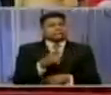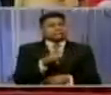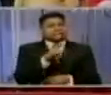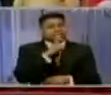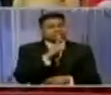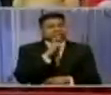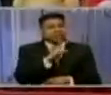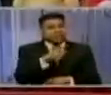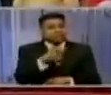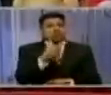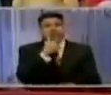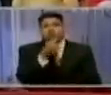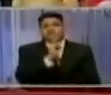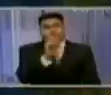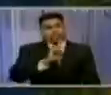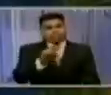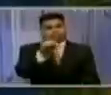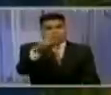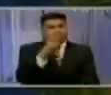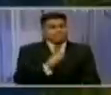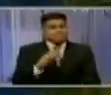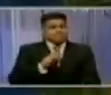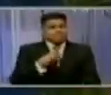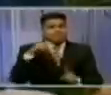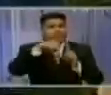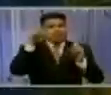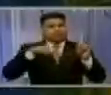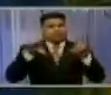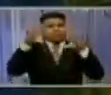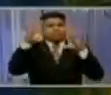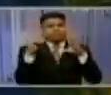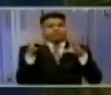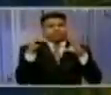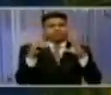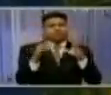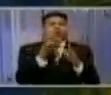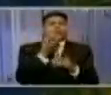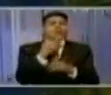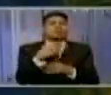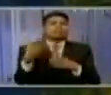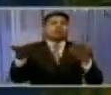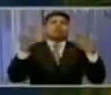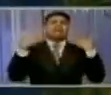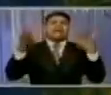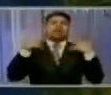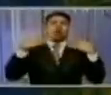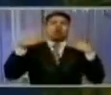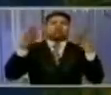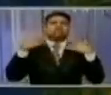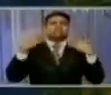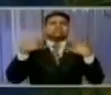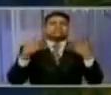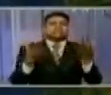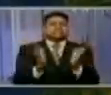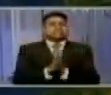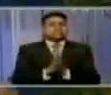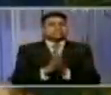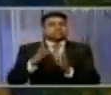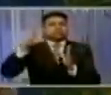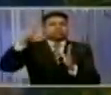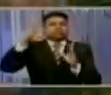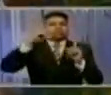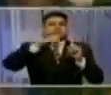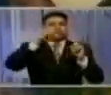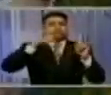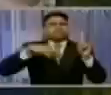ustedes lo saben porque lo viven. De repente están a una hora aquel calor y llegaba la administración de